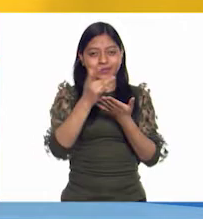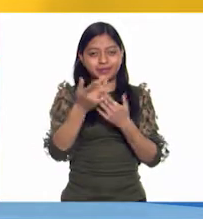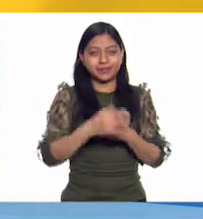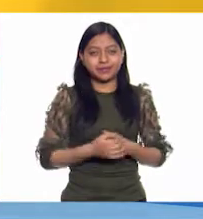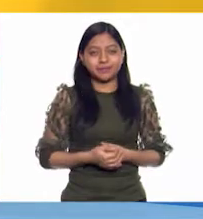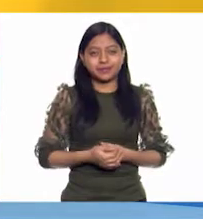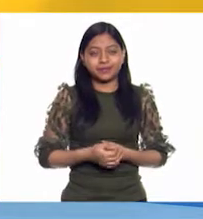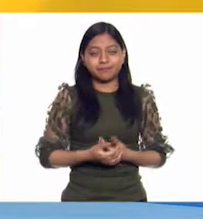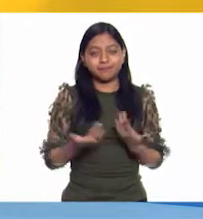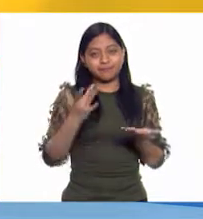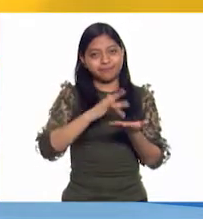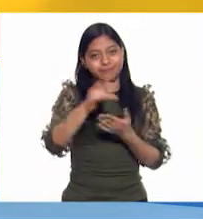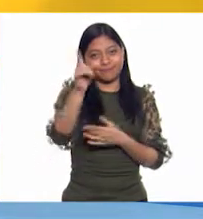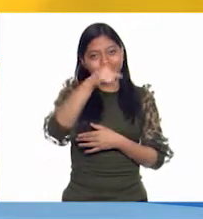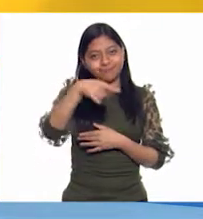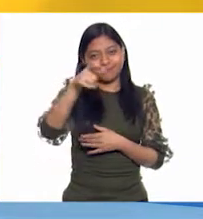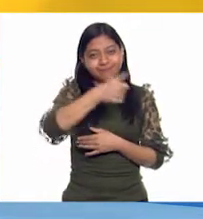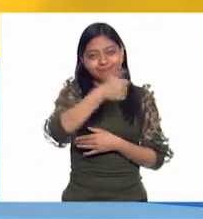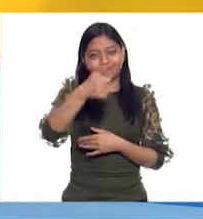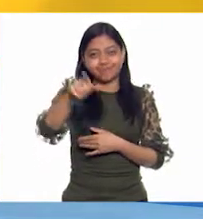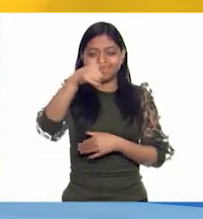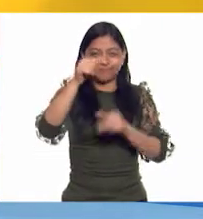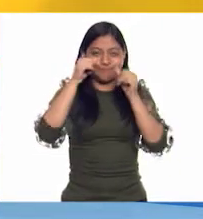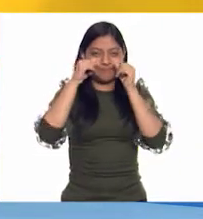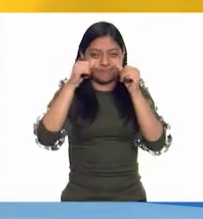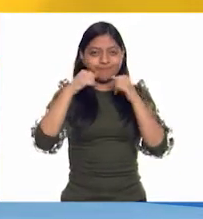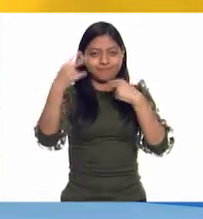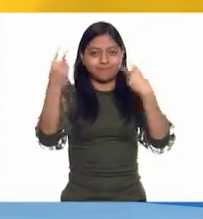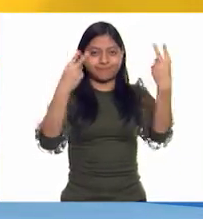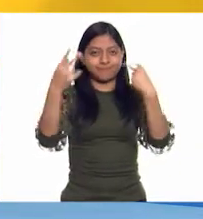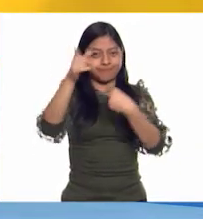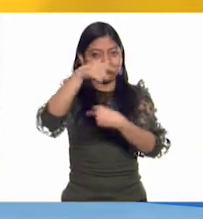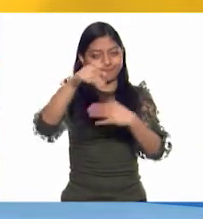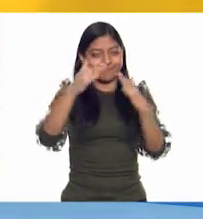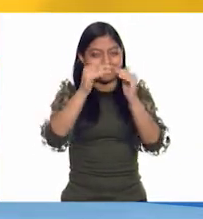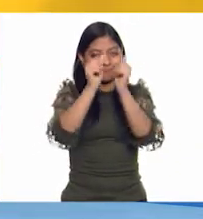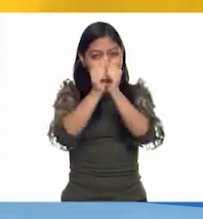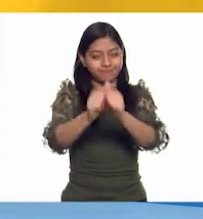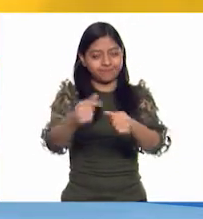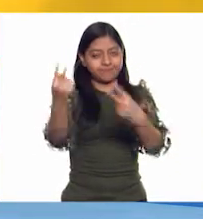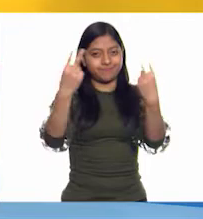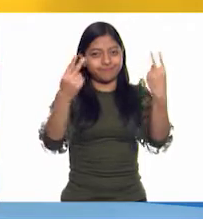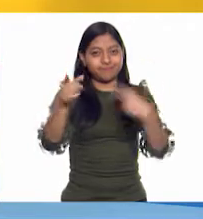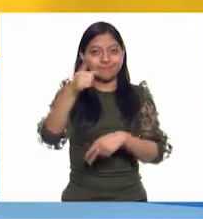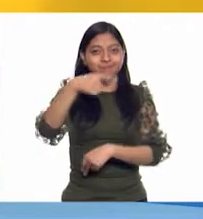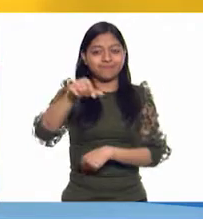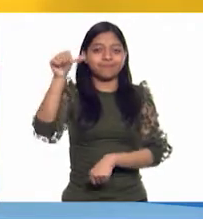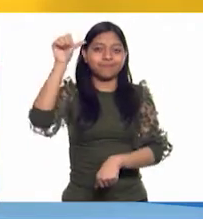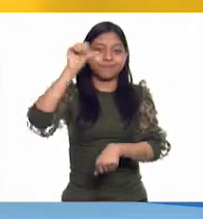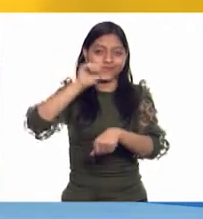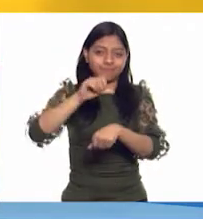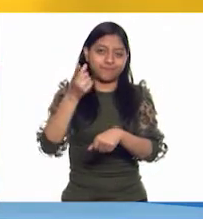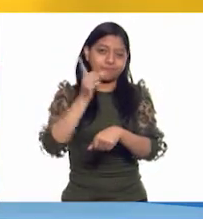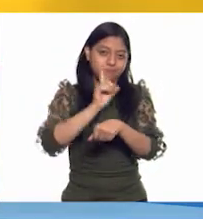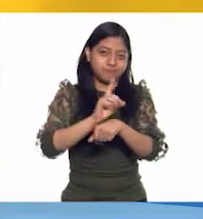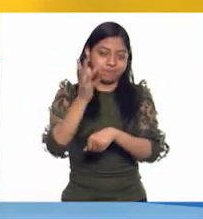gracias, profesor, y gracias a ustedes por su atención y que nos siguen desde casita. Que tengan un luminoso y magnífico